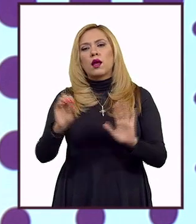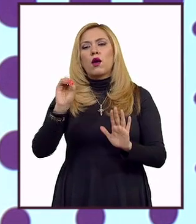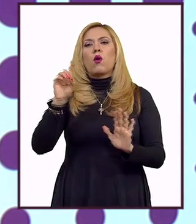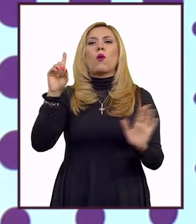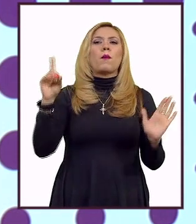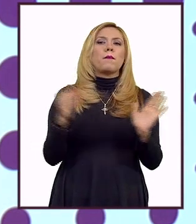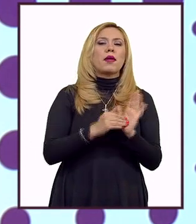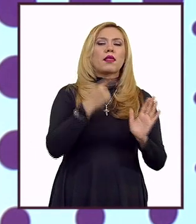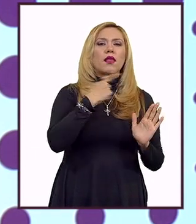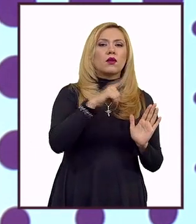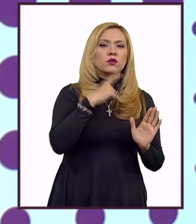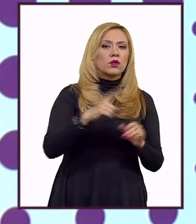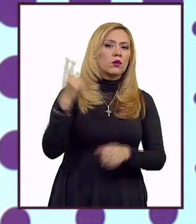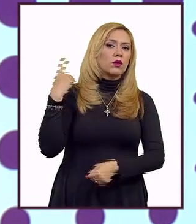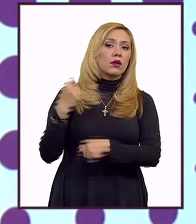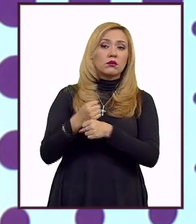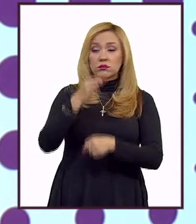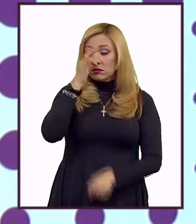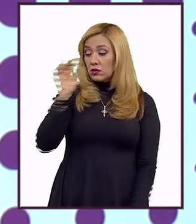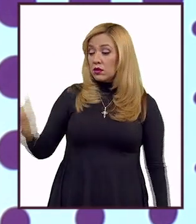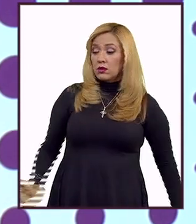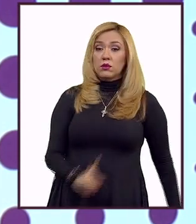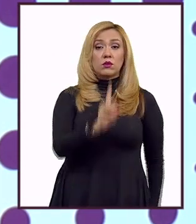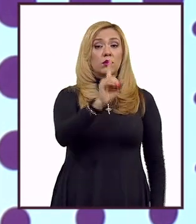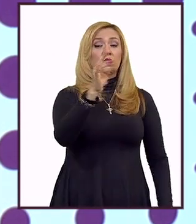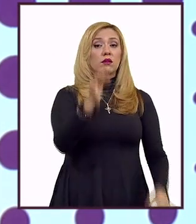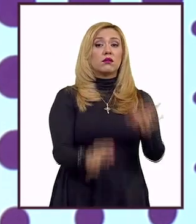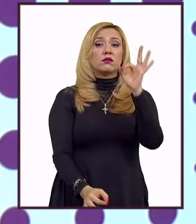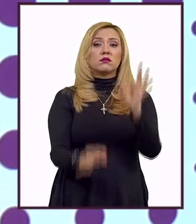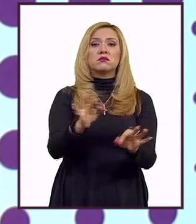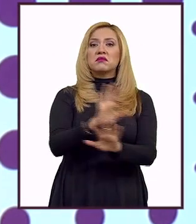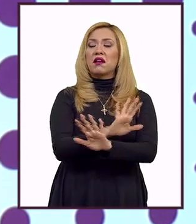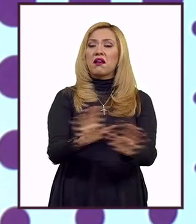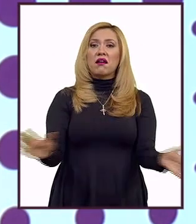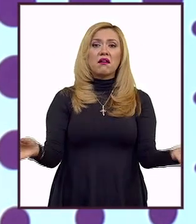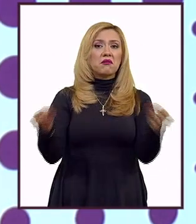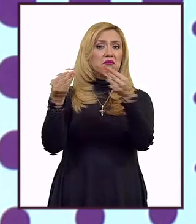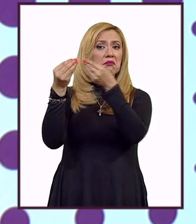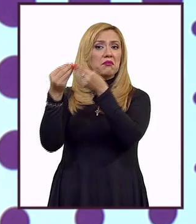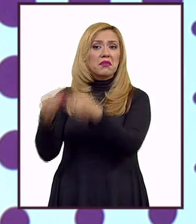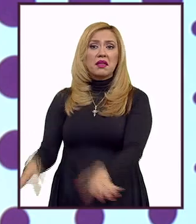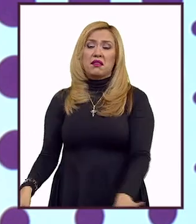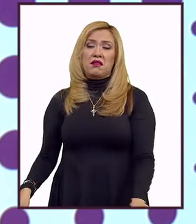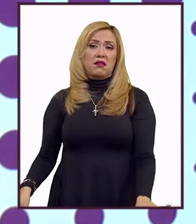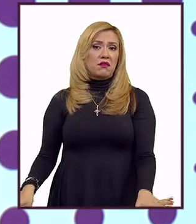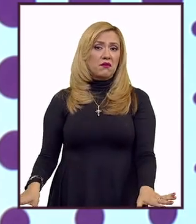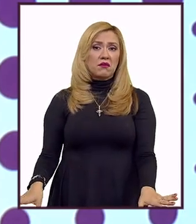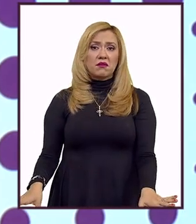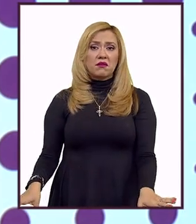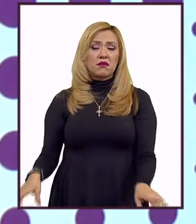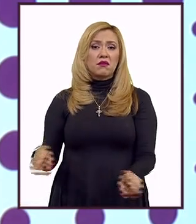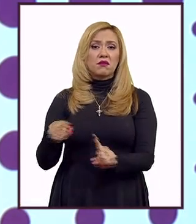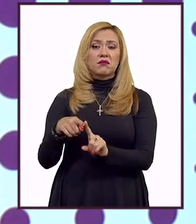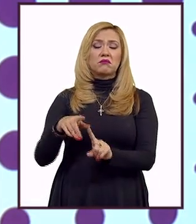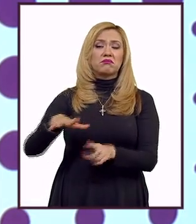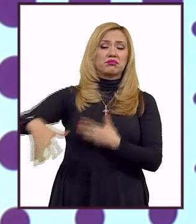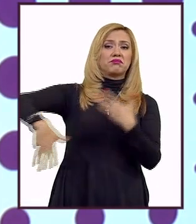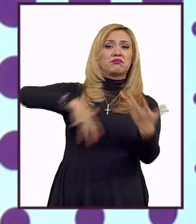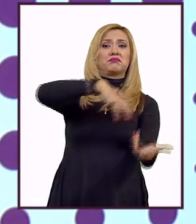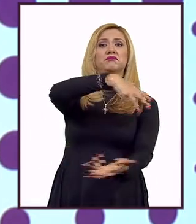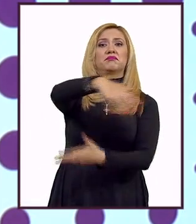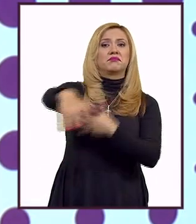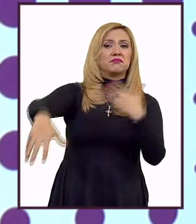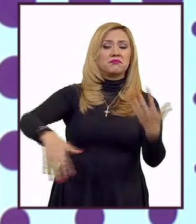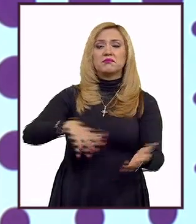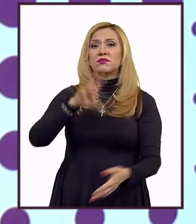el 2019 y solo se judicializó un caso, significa que ya se perdió uno de los principios básicos que van a alterar el resultado final